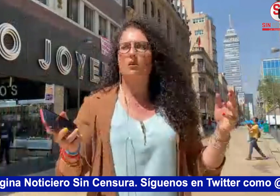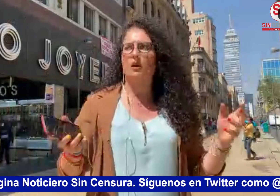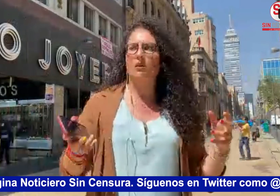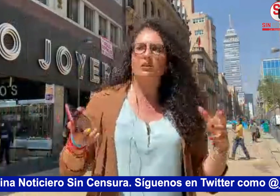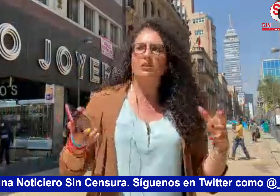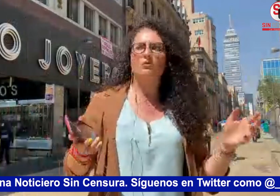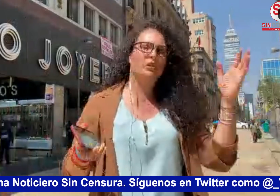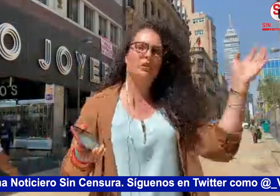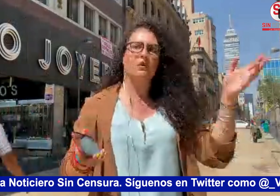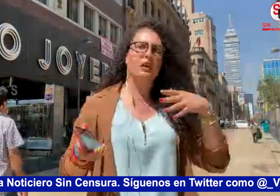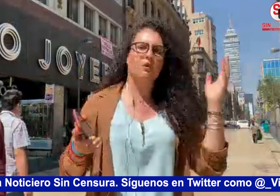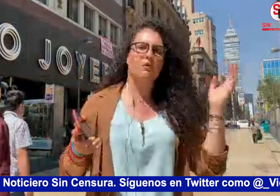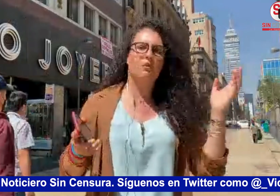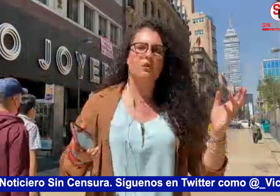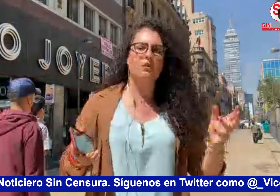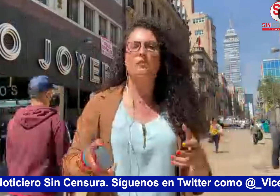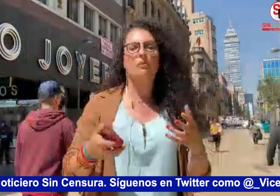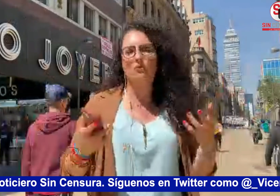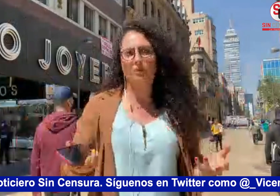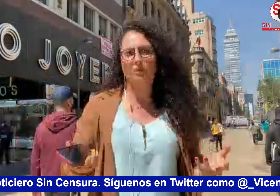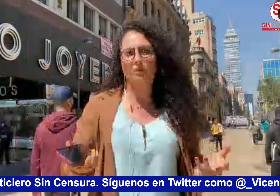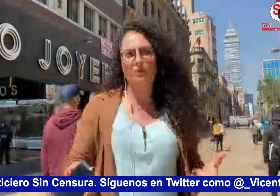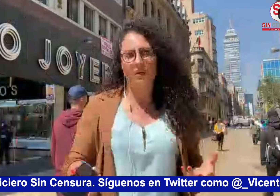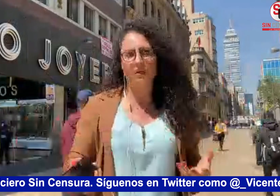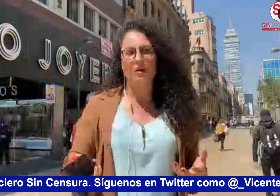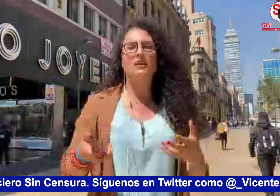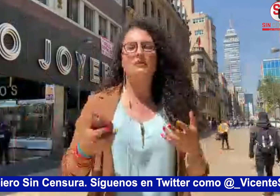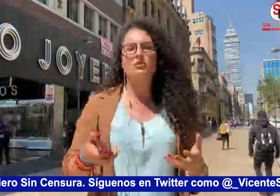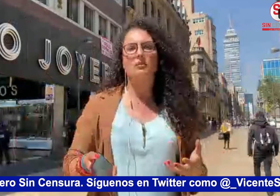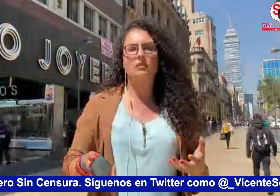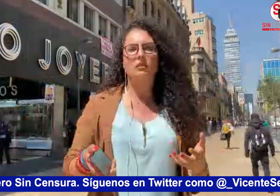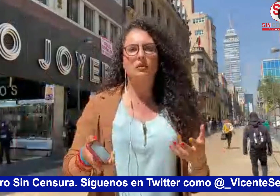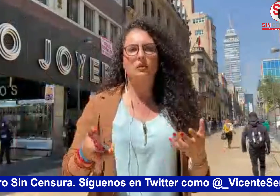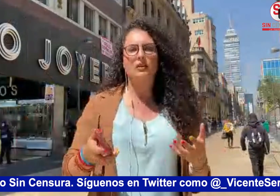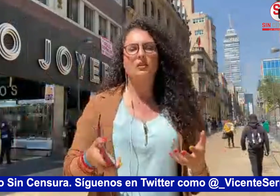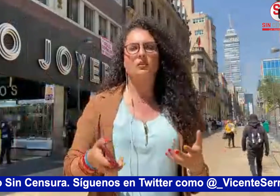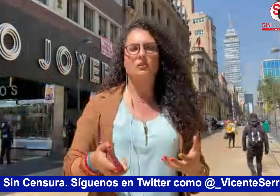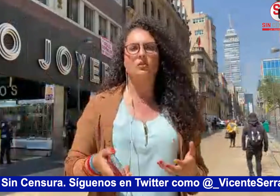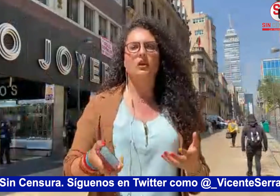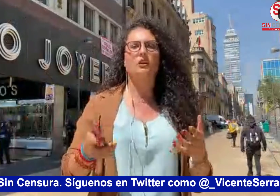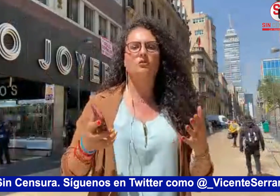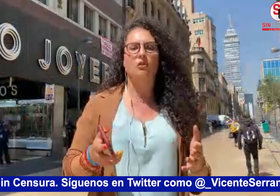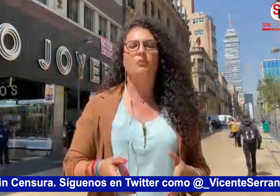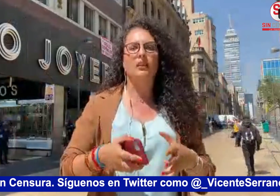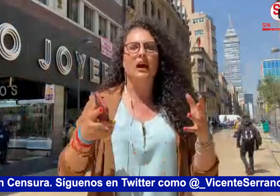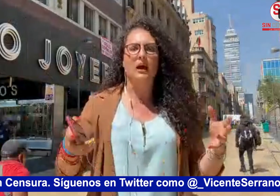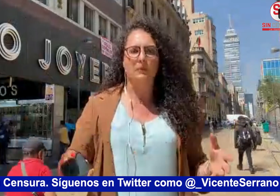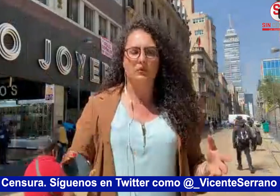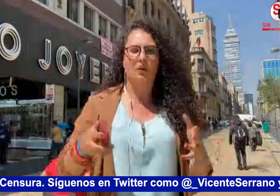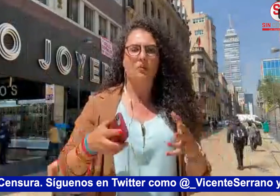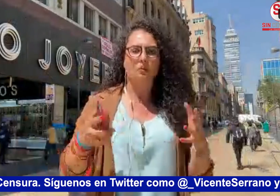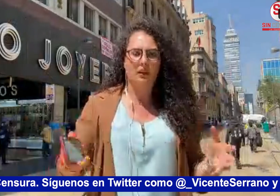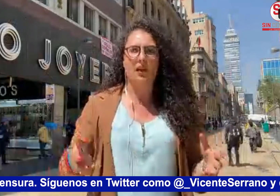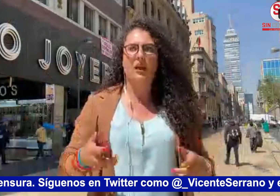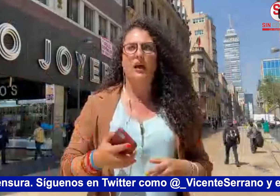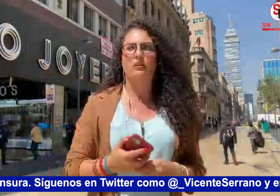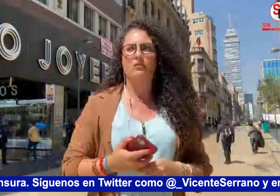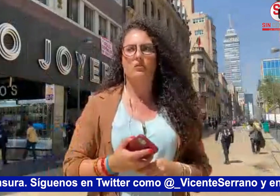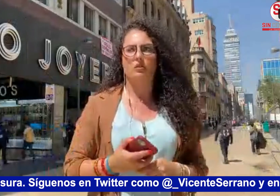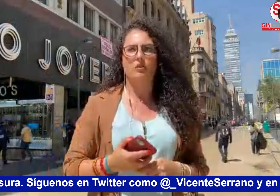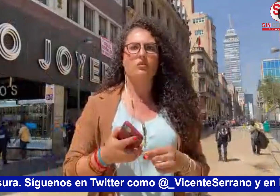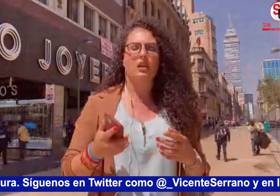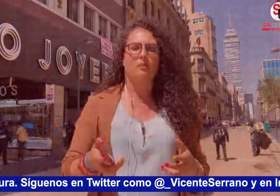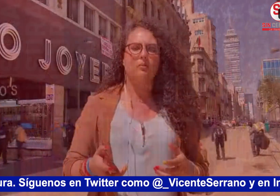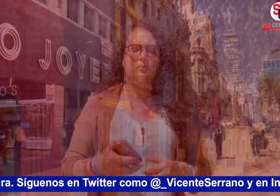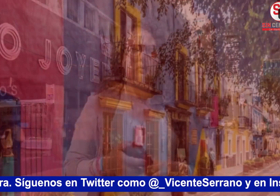pásale, porque colaboramos, estamos juntos, así pásale, no hay mayor problema. Por supuesto que no. Estamos hablando de una situación que nos compete a ambos, que compete a